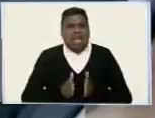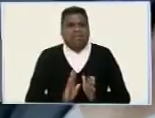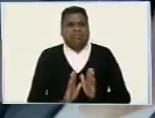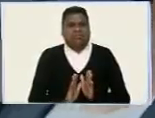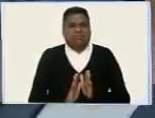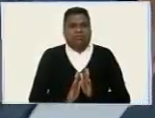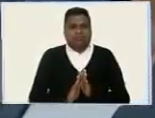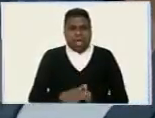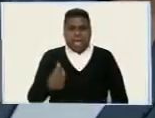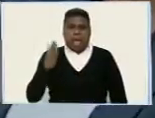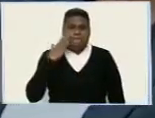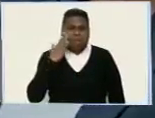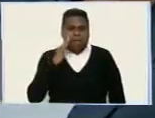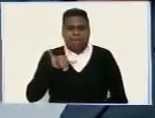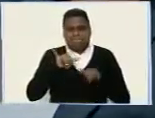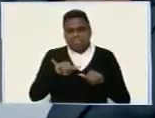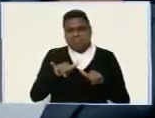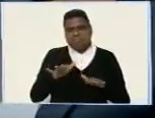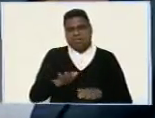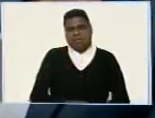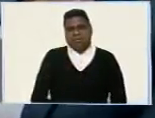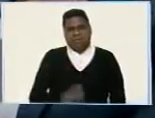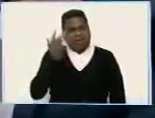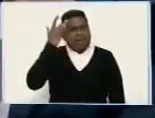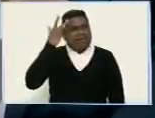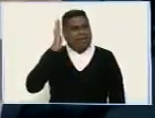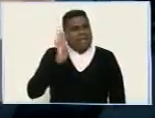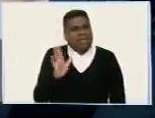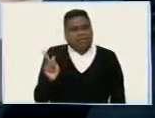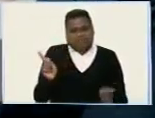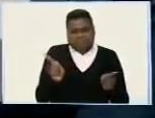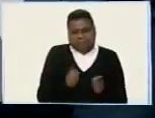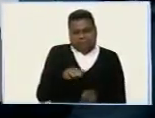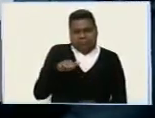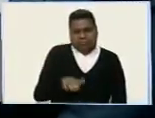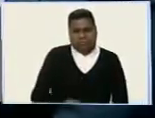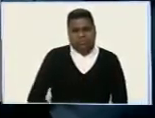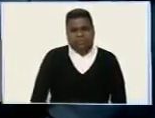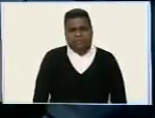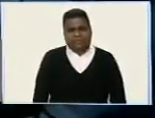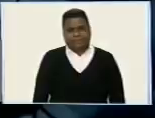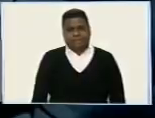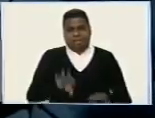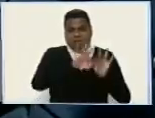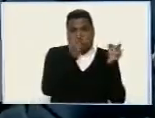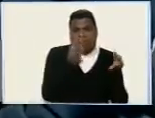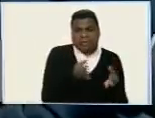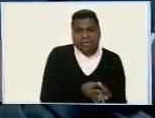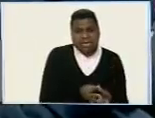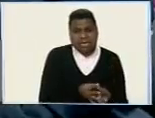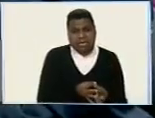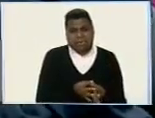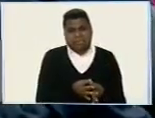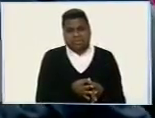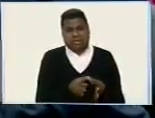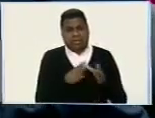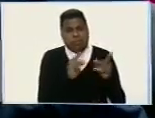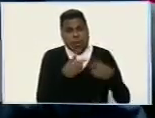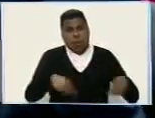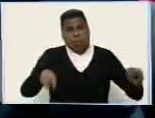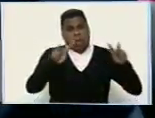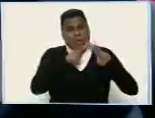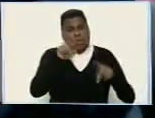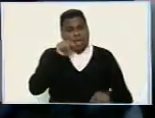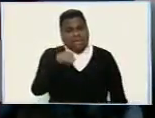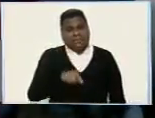su madre, de la creencia pequeñita, pues, ¿sabe? Familiar, cuyos valores familiares están